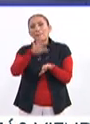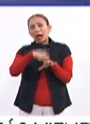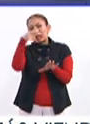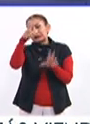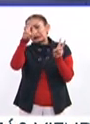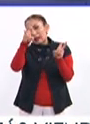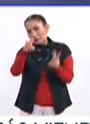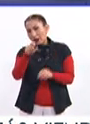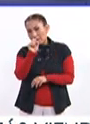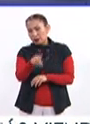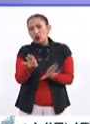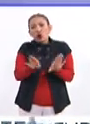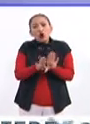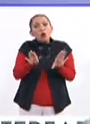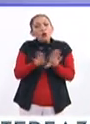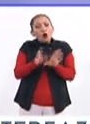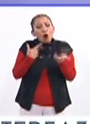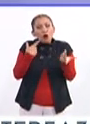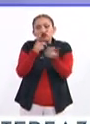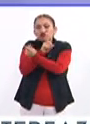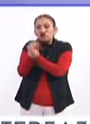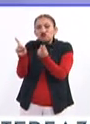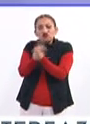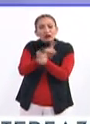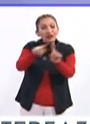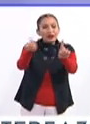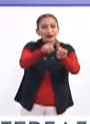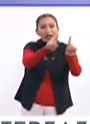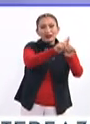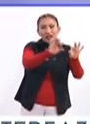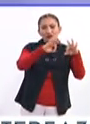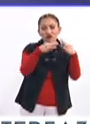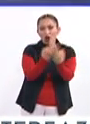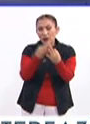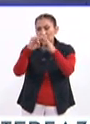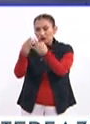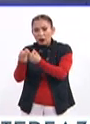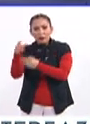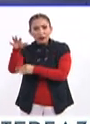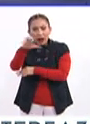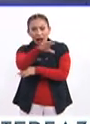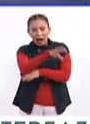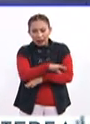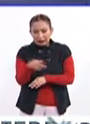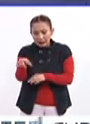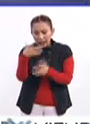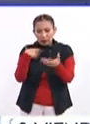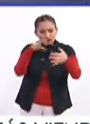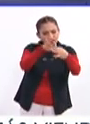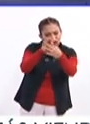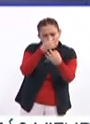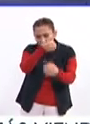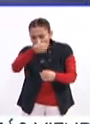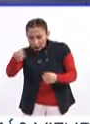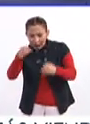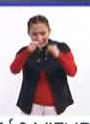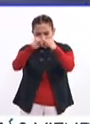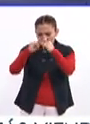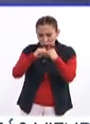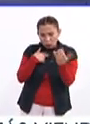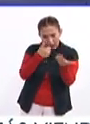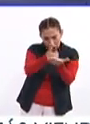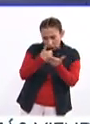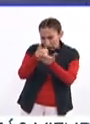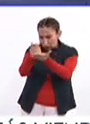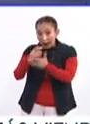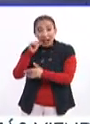sobre estos temas, cómo están interactuando entre los diversos mecanismos, como ya lo decías, mecanismos de coordinación interinstitucional.